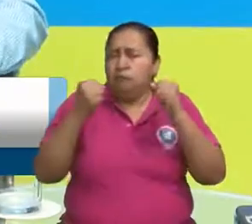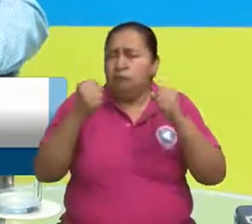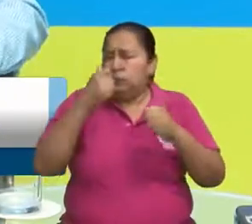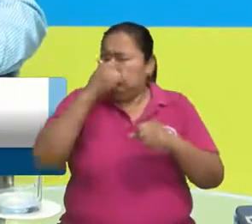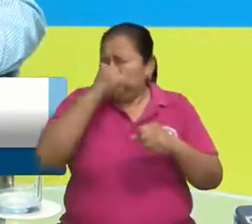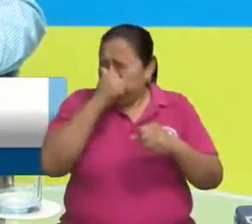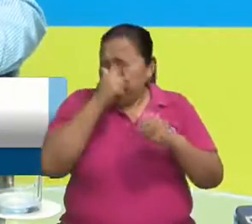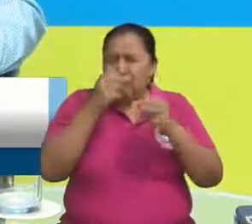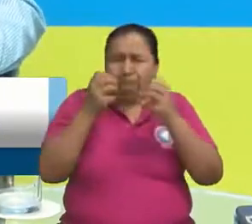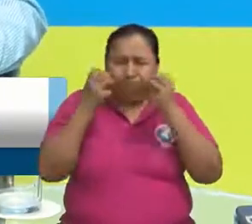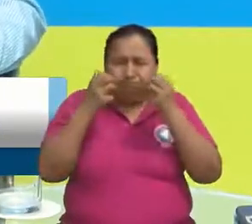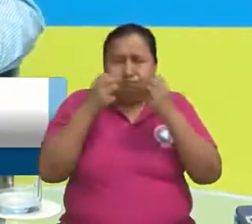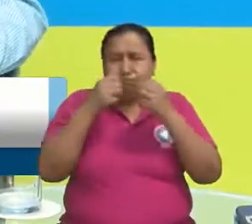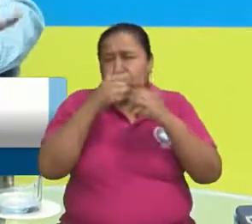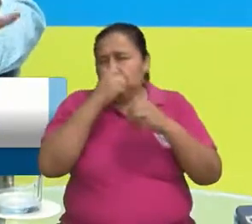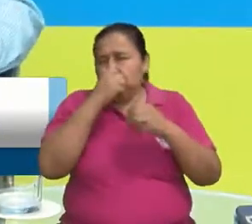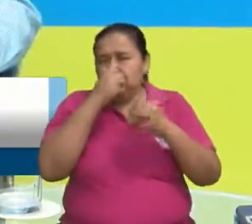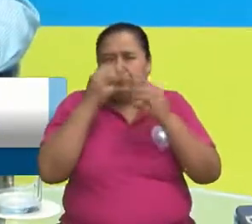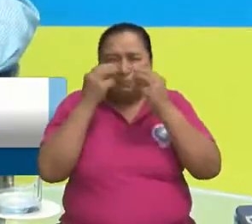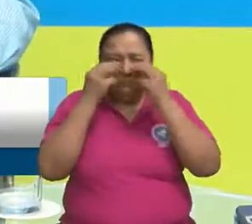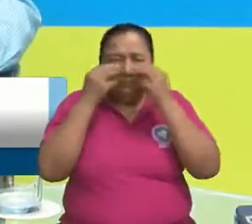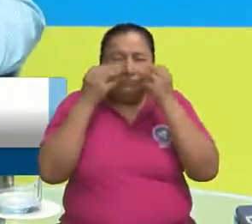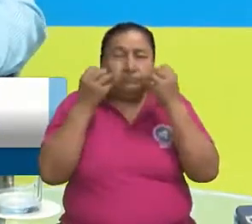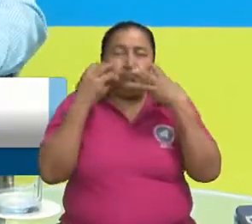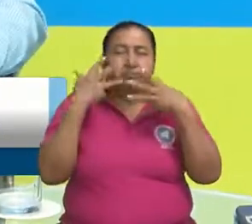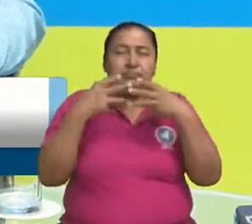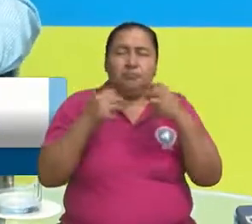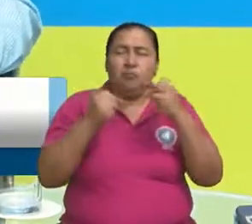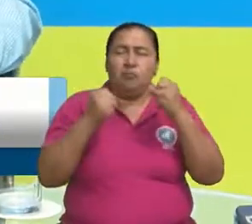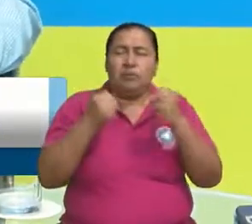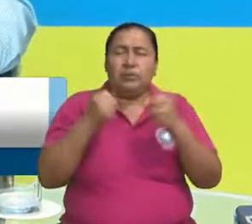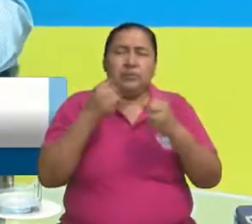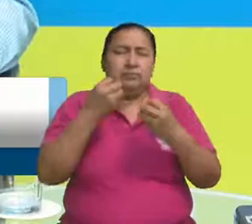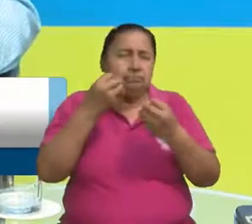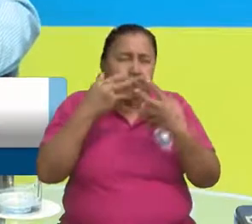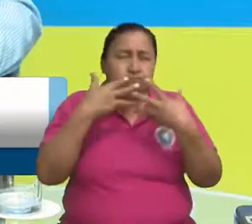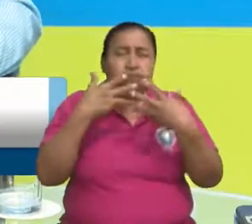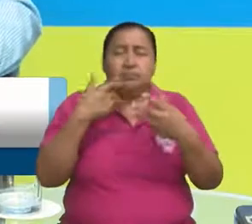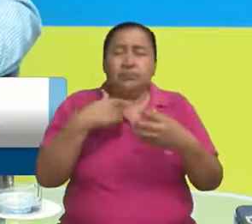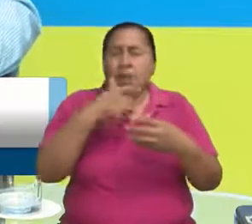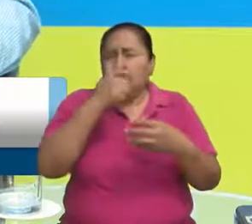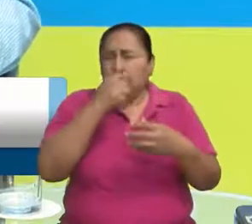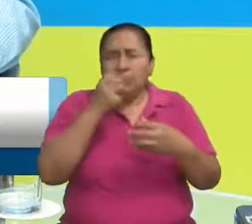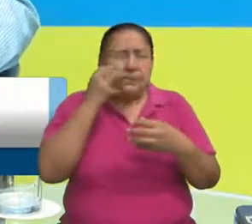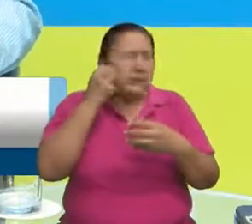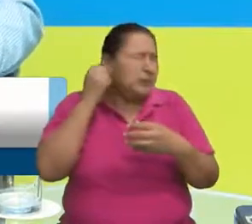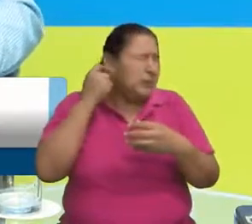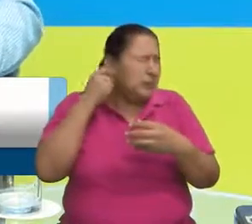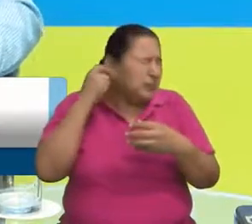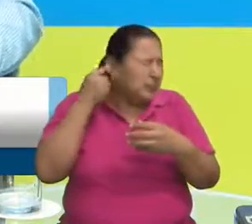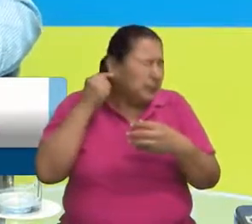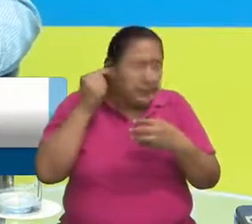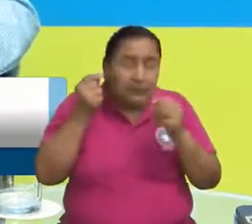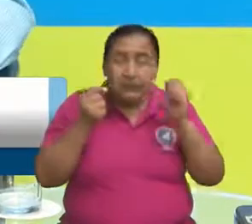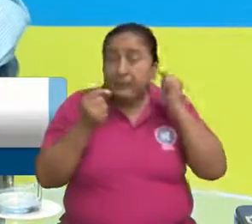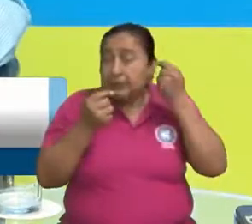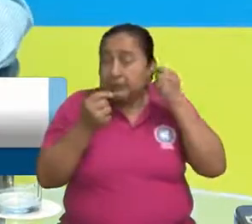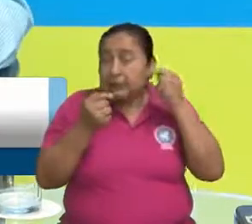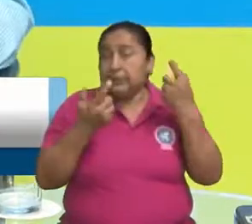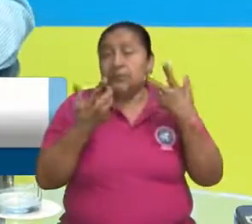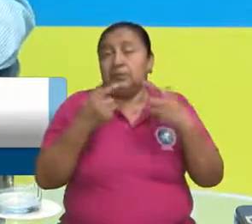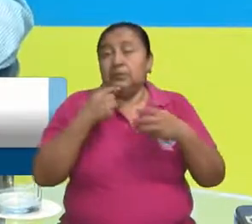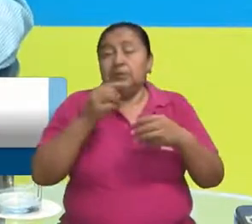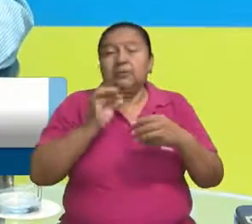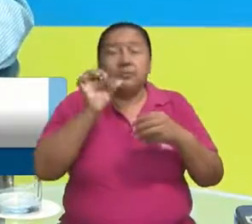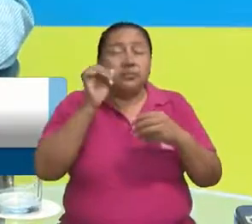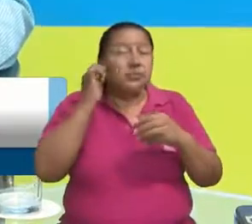ando bien pegado, o sea, anda con gripe o anda con una fuerte infección, a uno hasta le pican los oídos, le duele como un